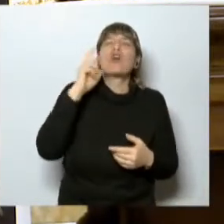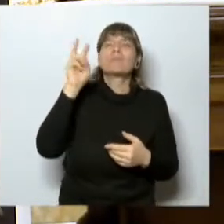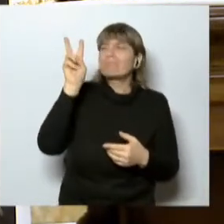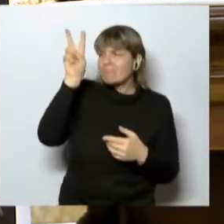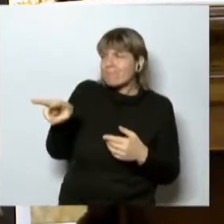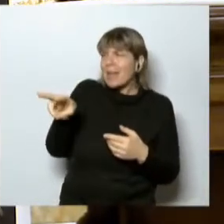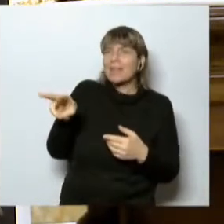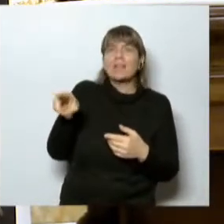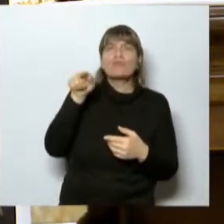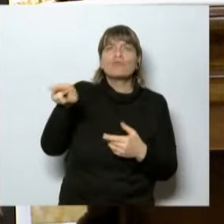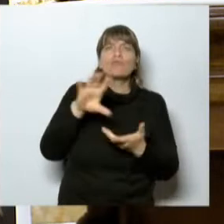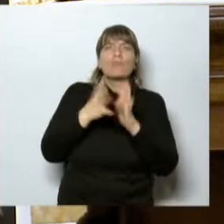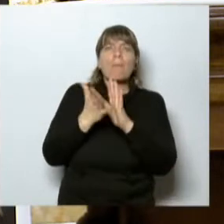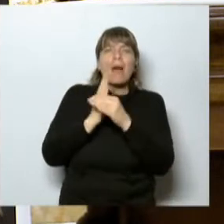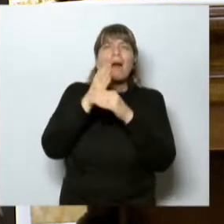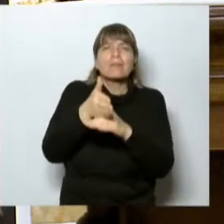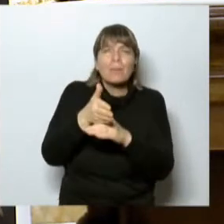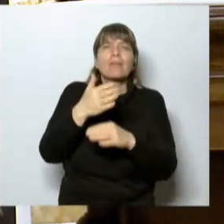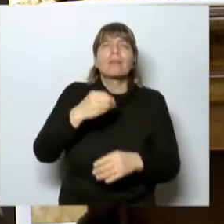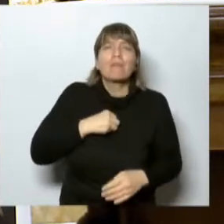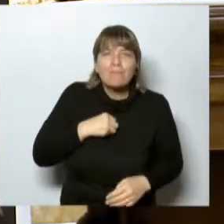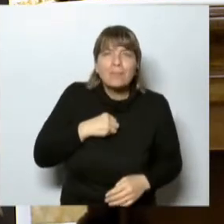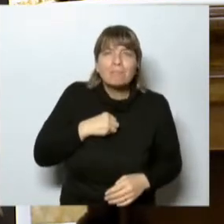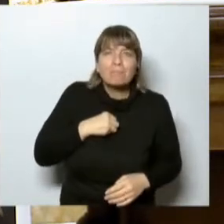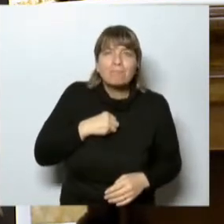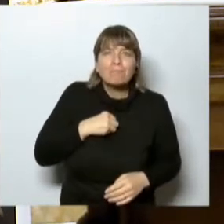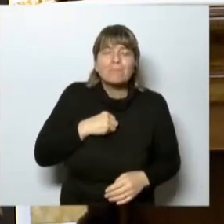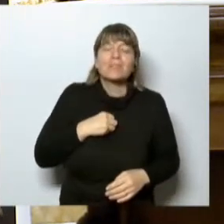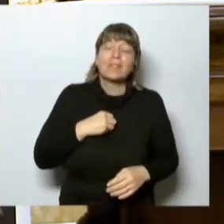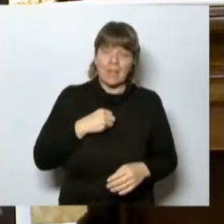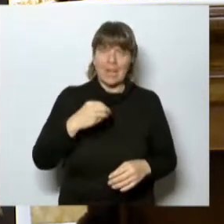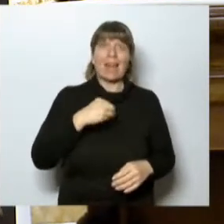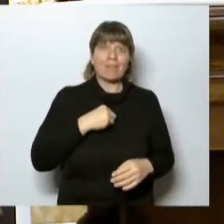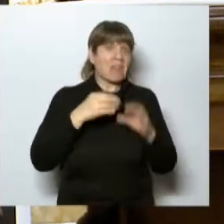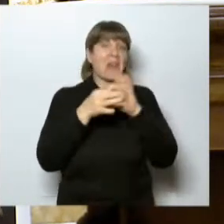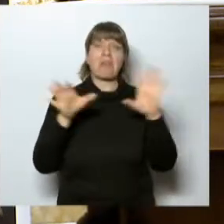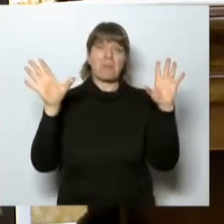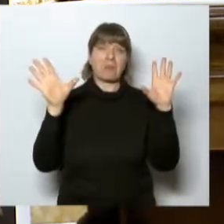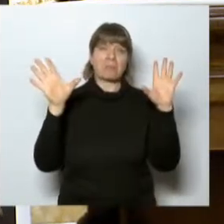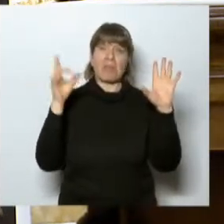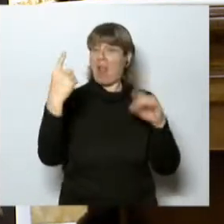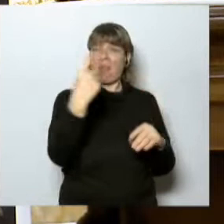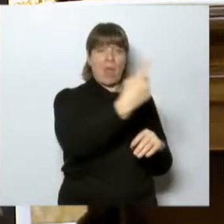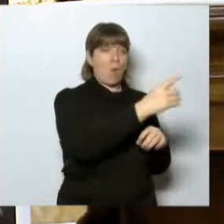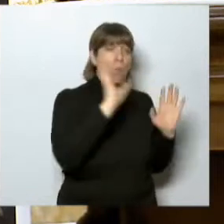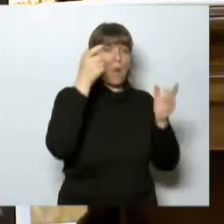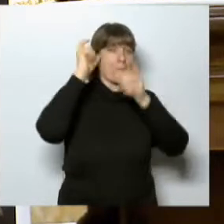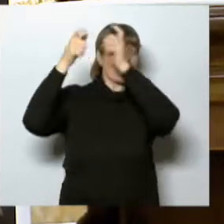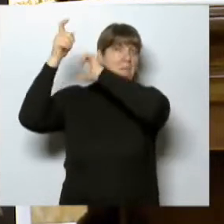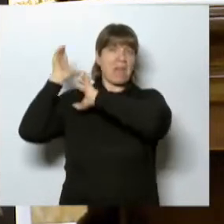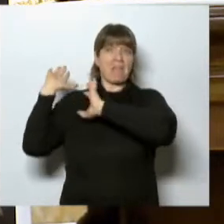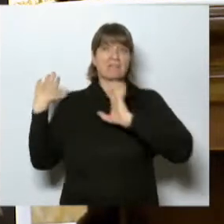de esos gestos a través de la fe. La fe que, por otro lado, es libre. Cada uno